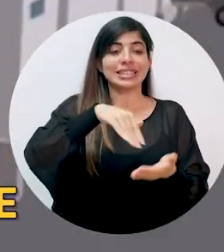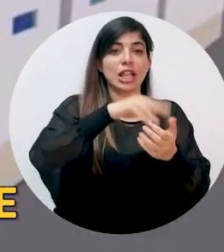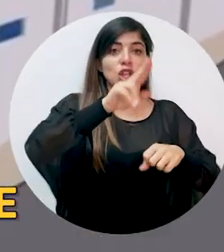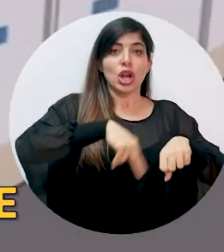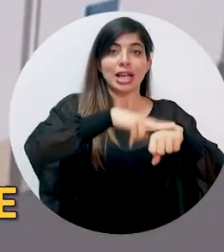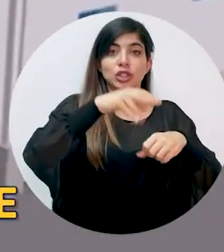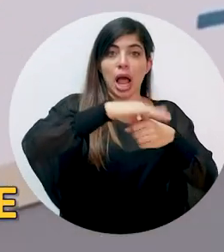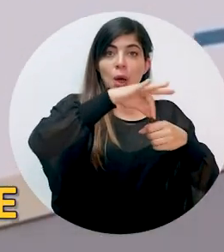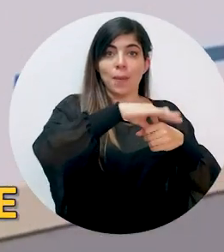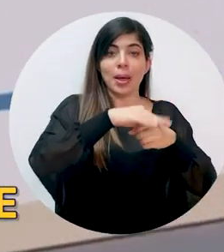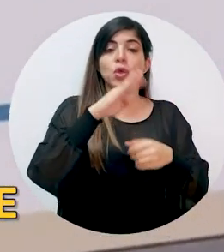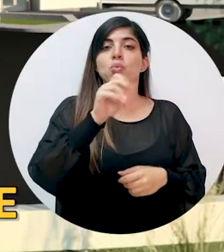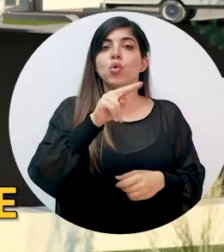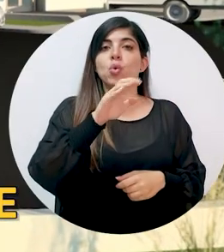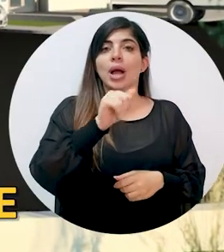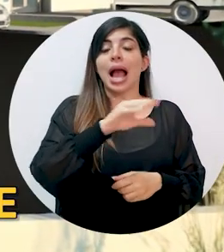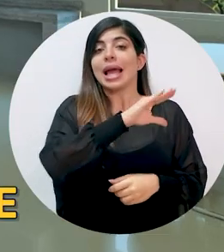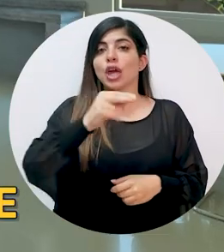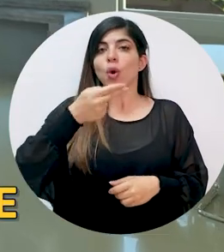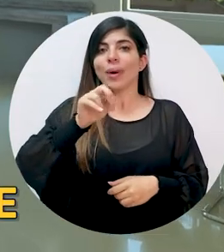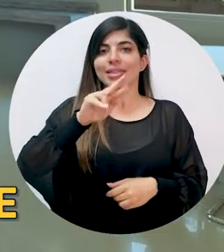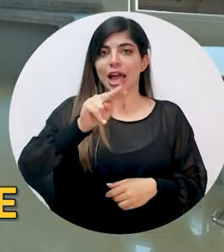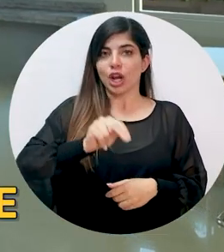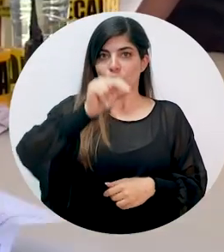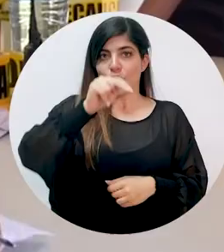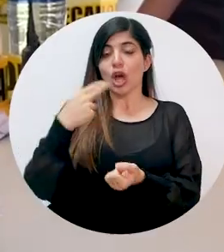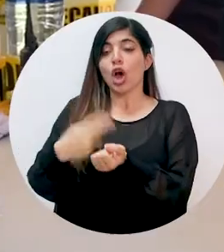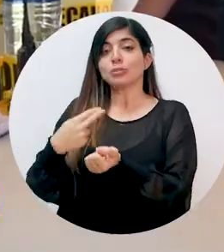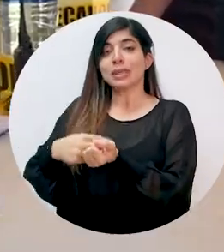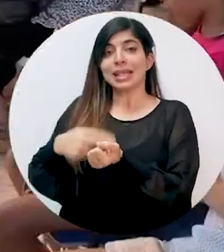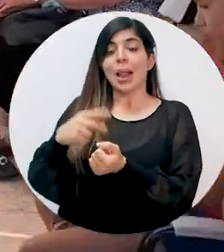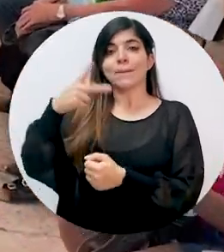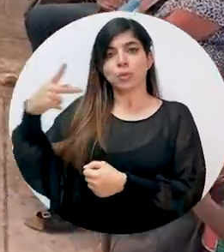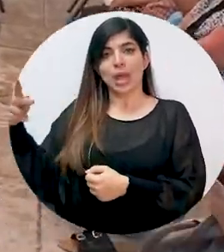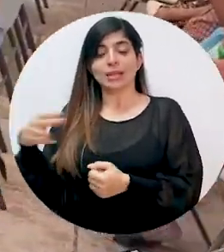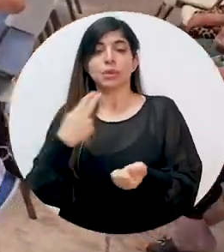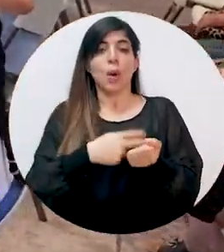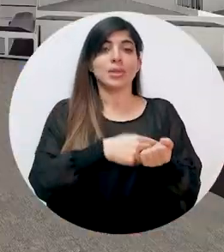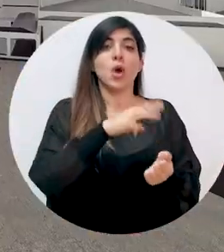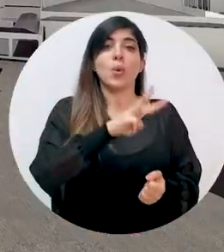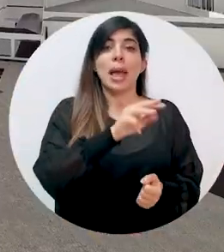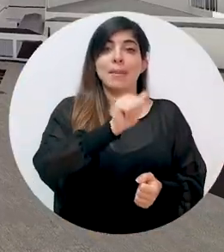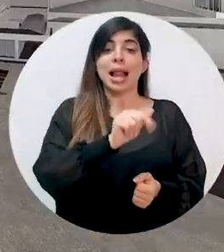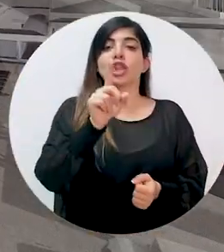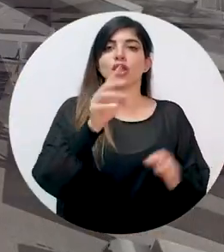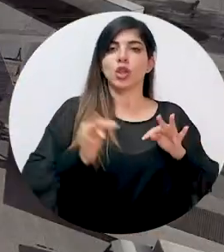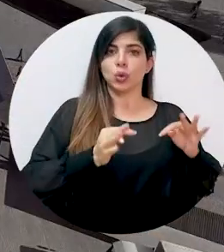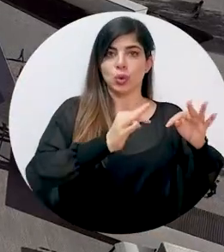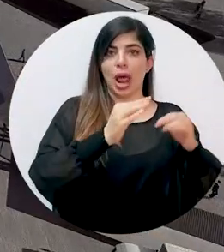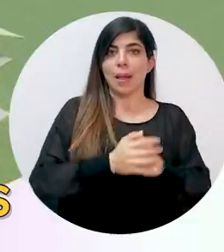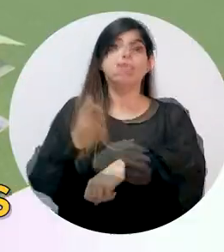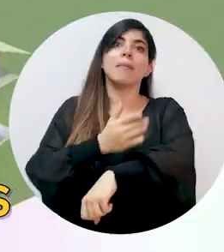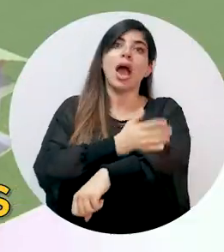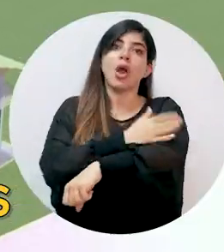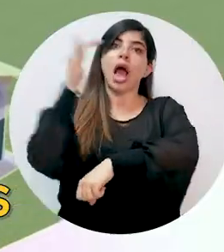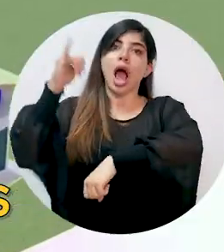centro regional de valor agregado agropecuario en Brunca y en Huetar Norte, hospital Monseñor Sanabria en Punta Arenas, hospital William Allen en